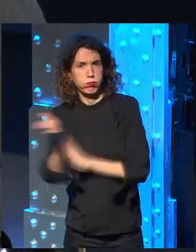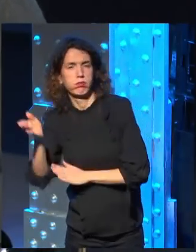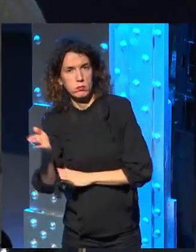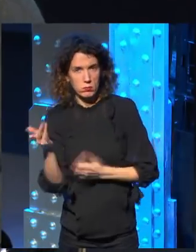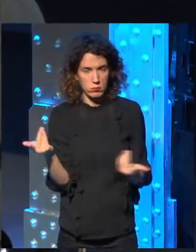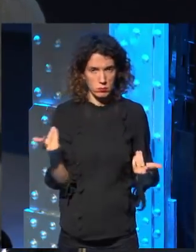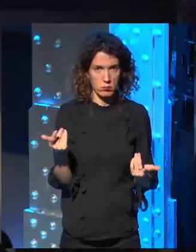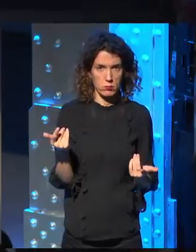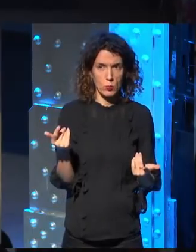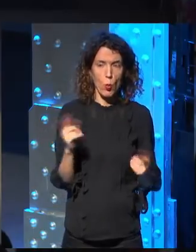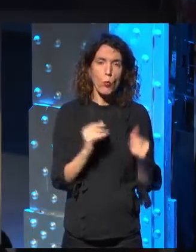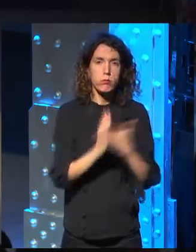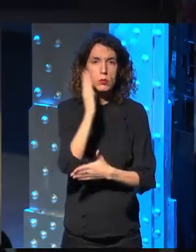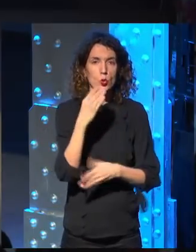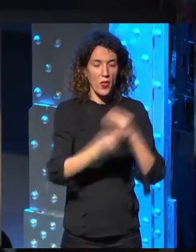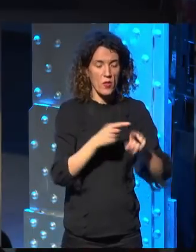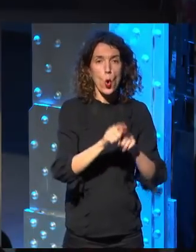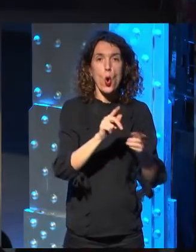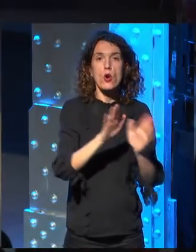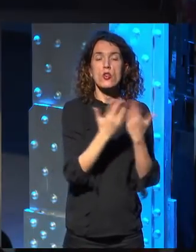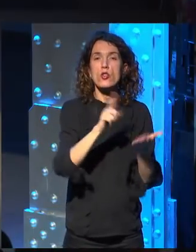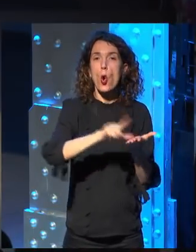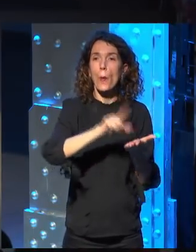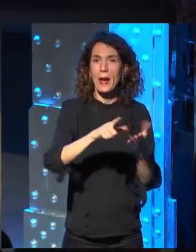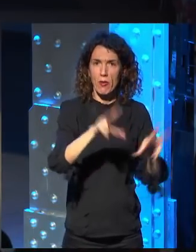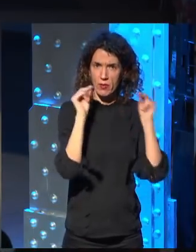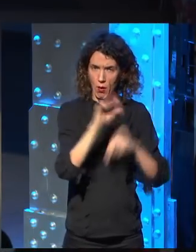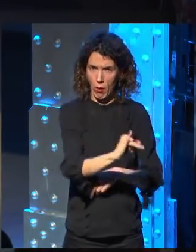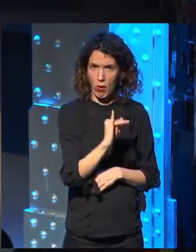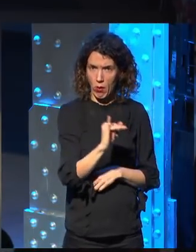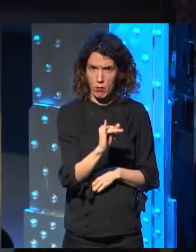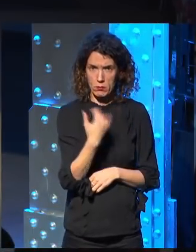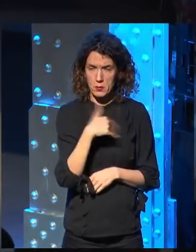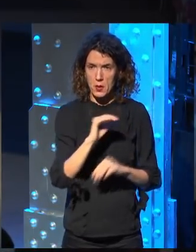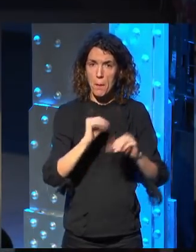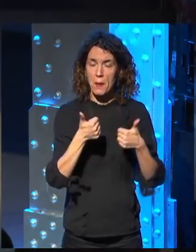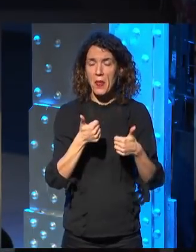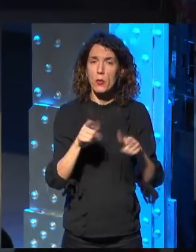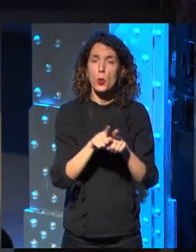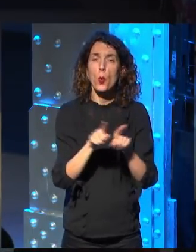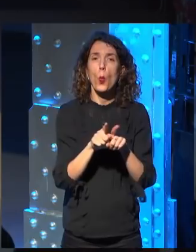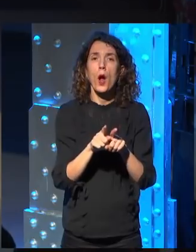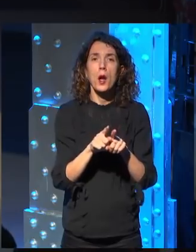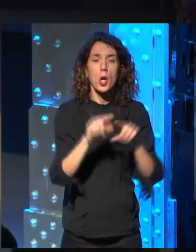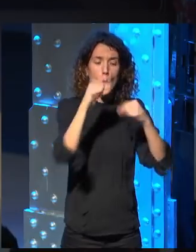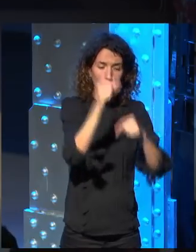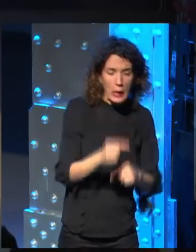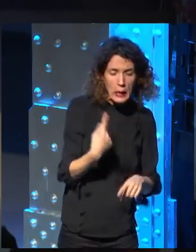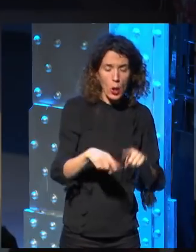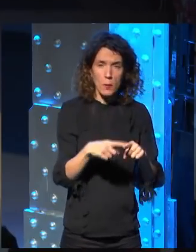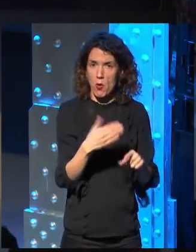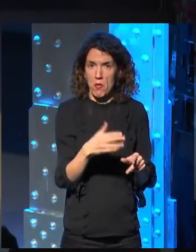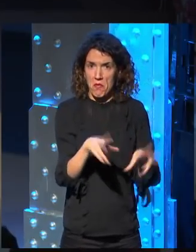¿sabes? Se impuso. Sí, yo estaba haciendo una novela que tenía terminada y estaba empezando a corregir y todo